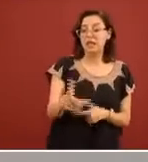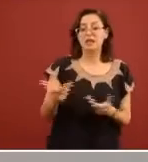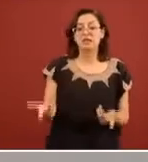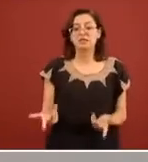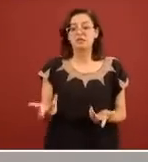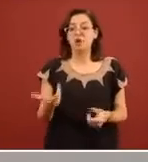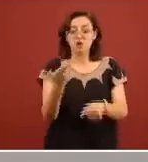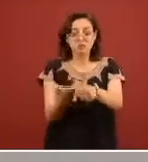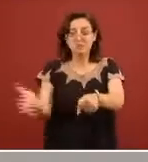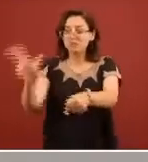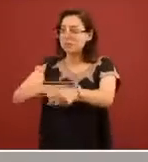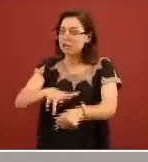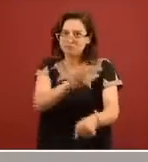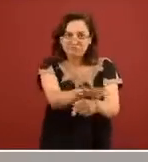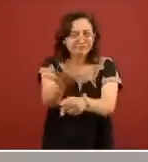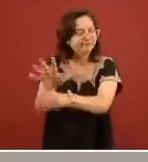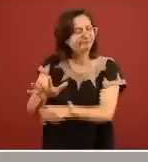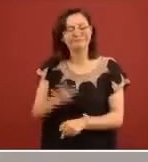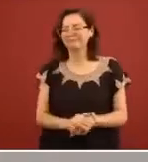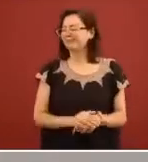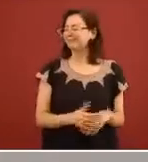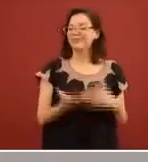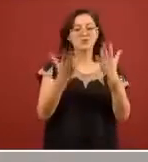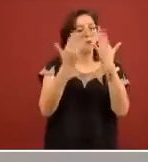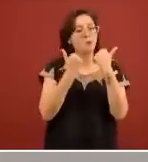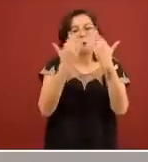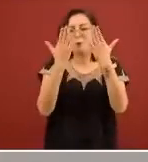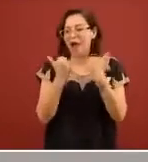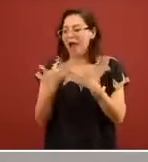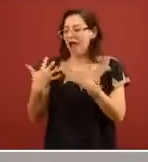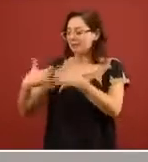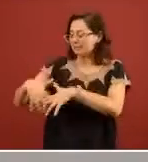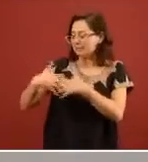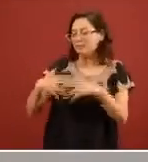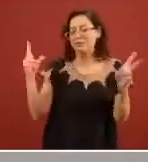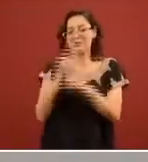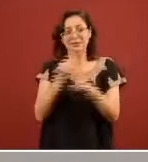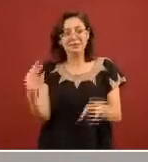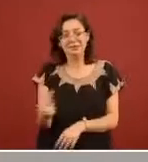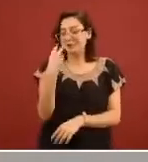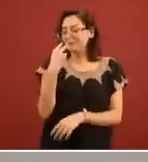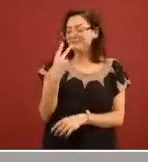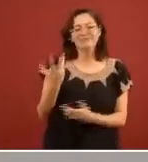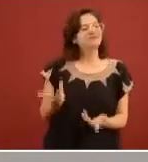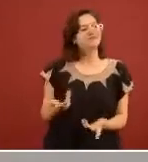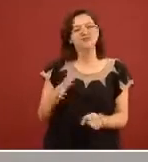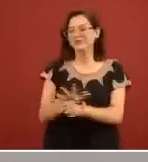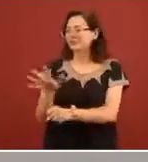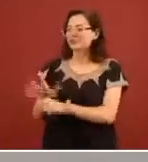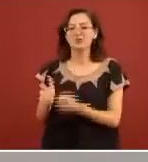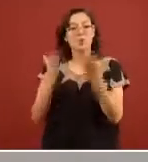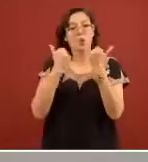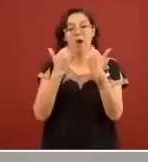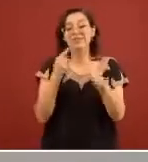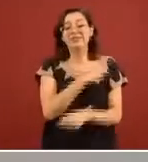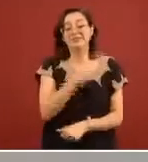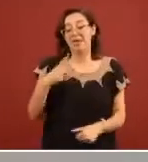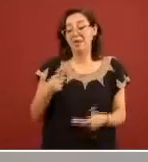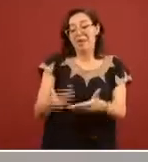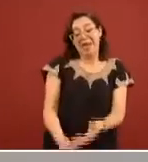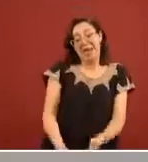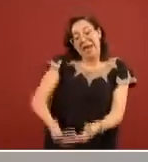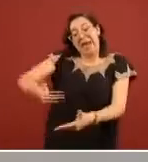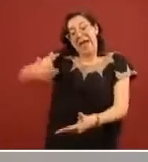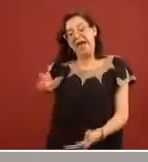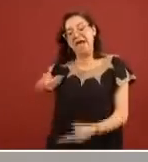enfrenta con los hospitales, no se enfrenta con los respiradores. Se enfrenta desde las medidas de distanciamiento social,